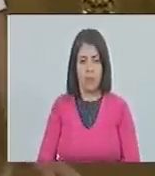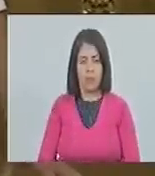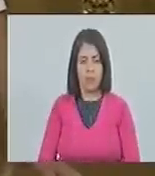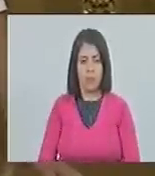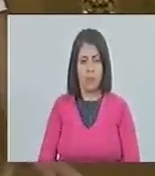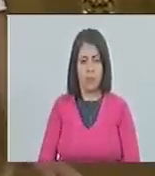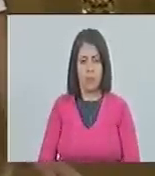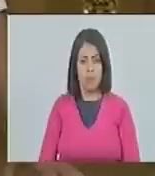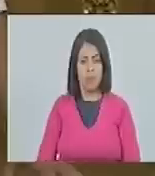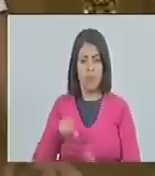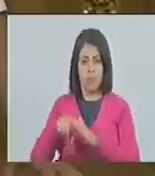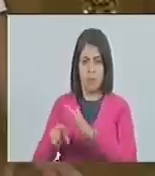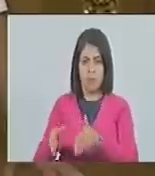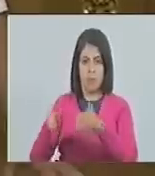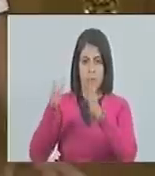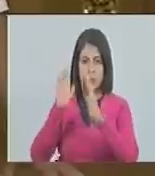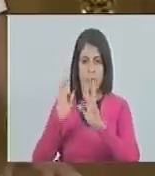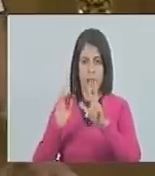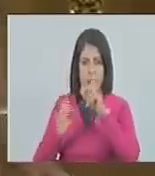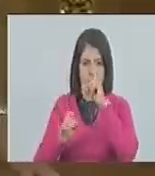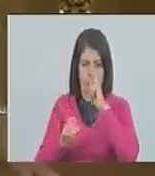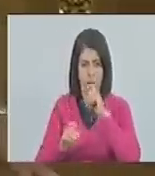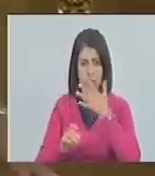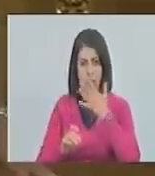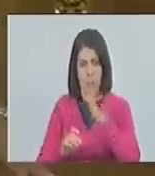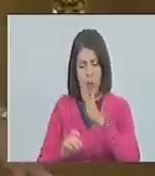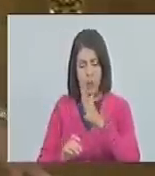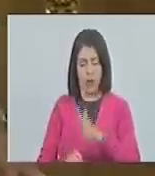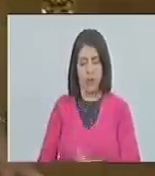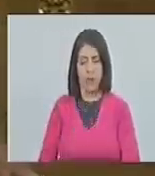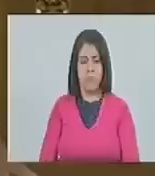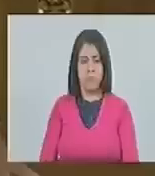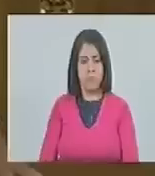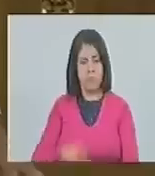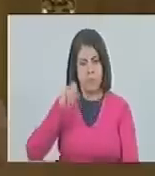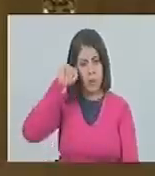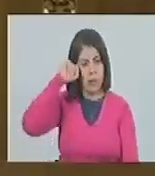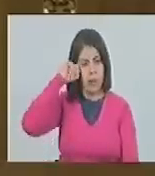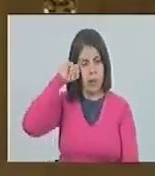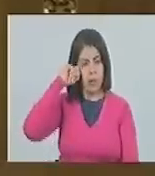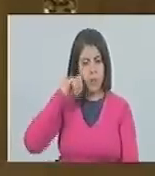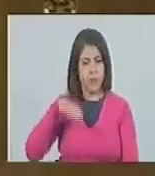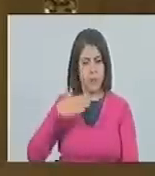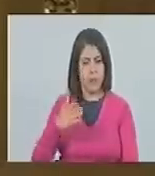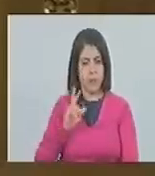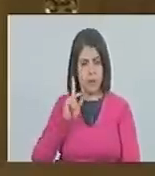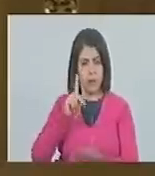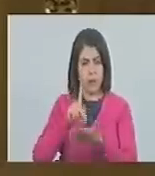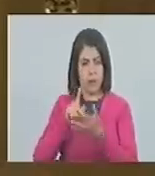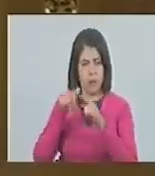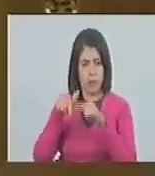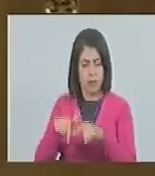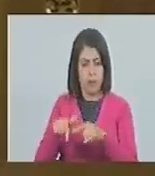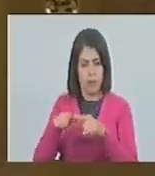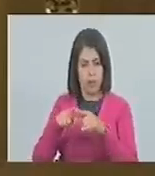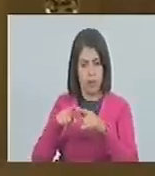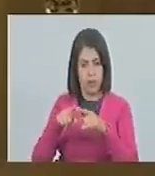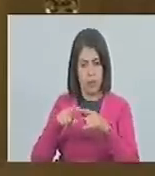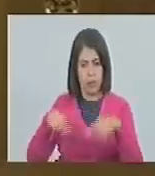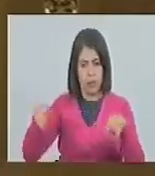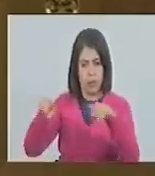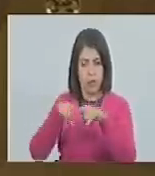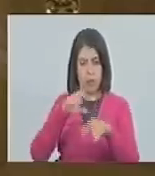estuvimos en ese edificio por casi 3 años. Recuerdo cuando estaba en el hueco, en el